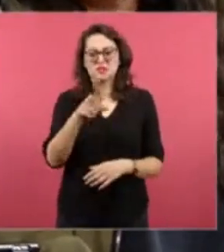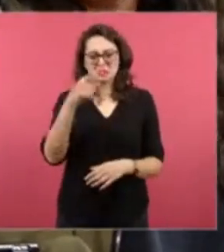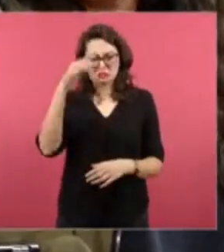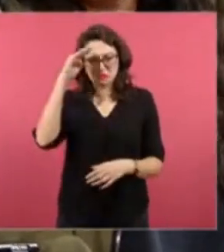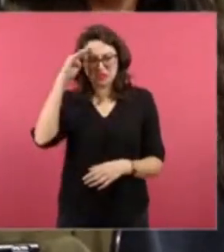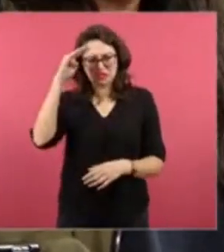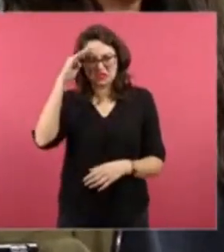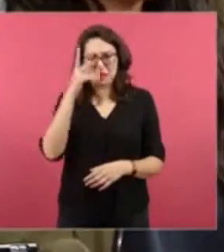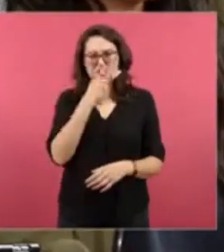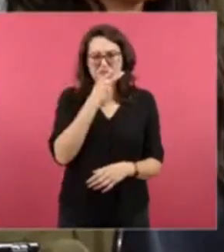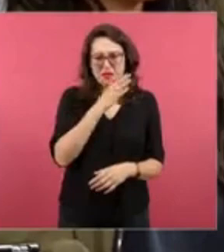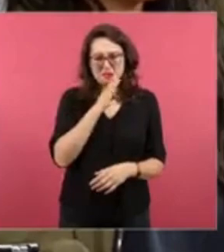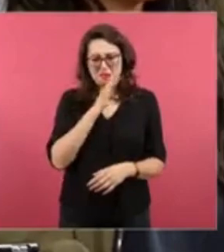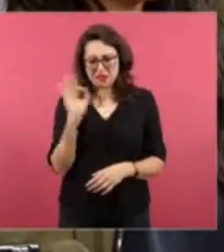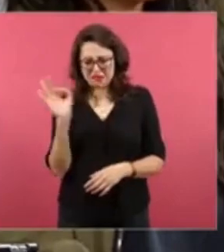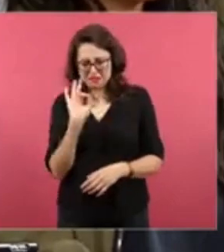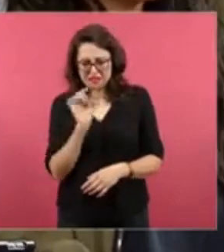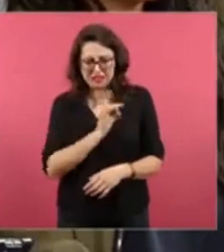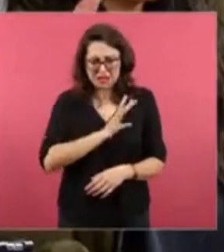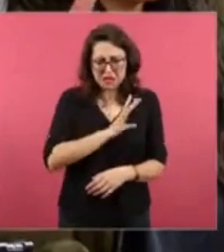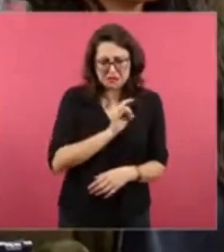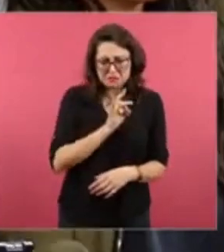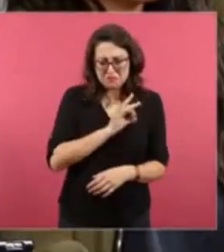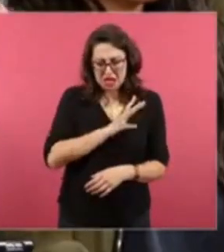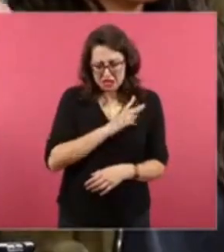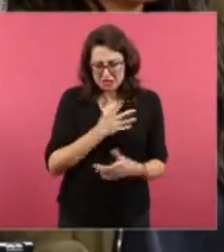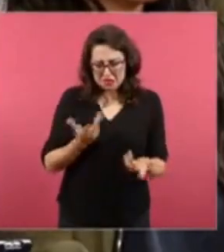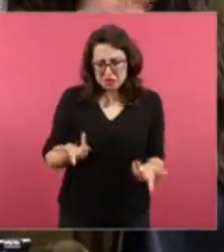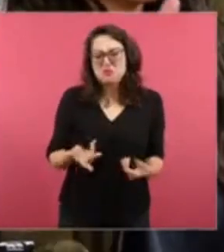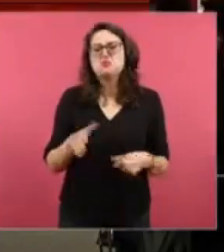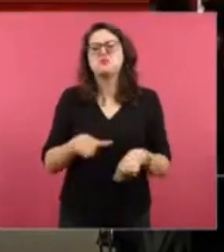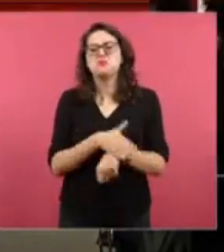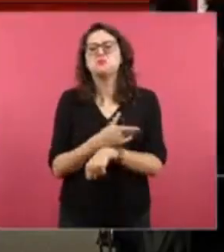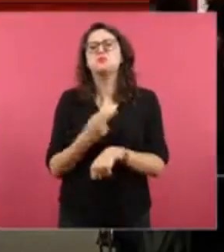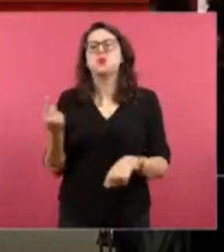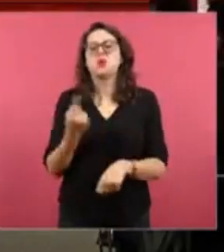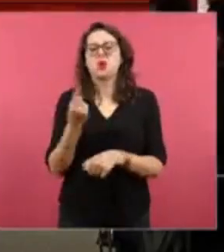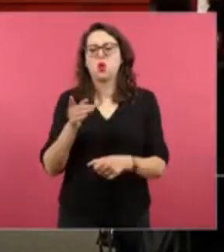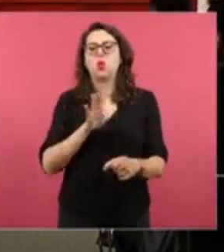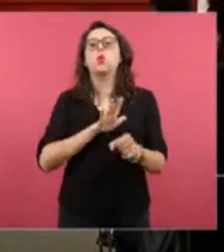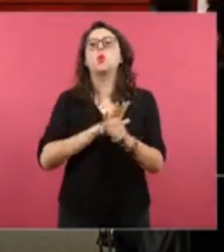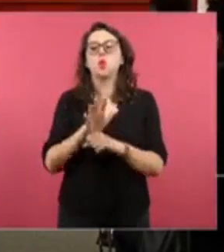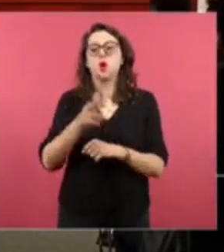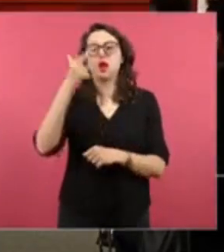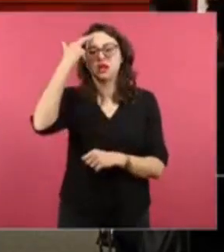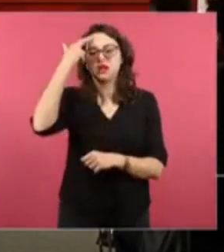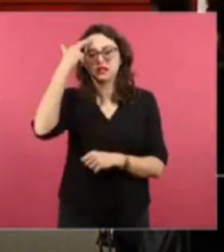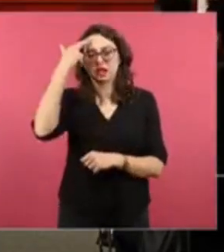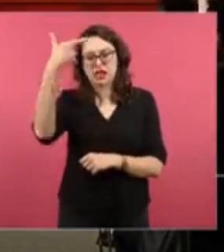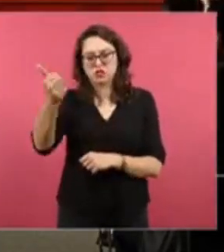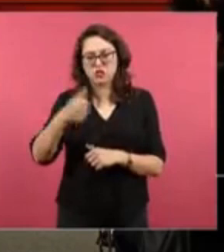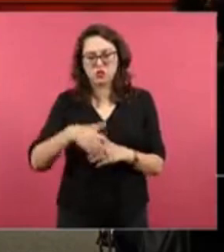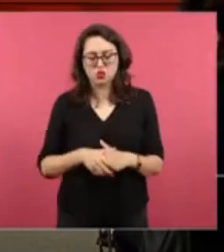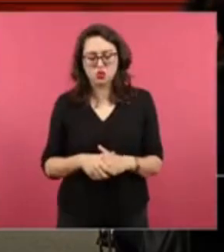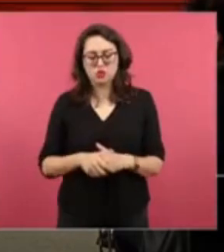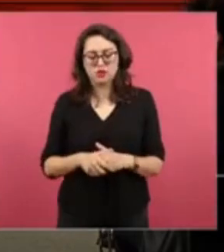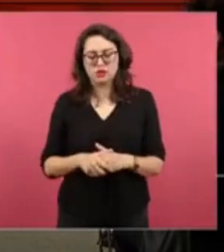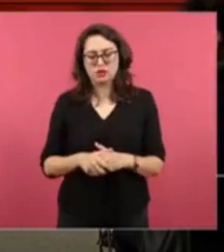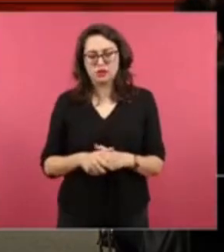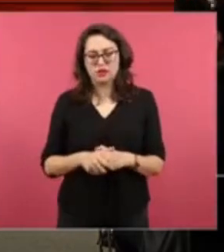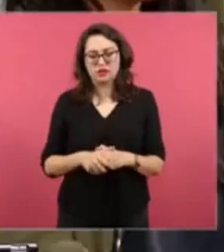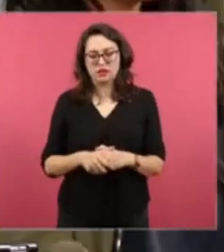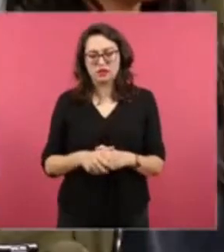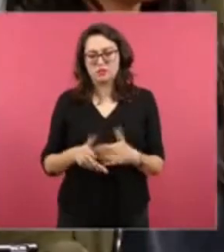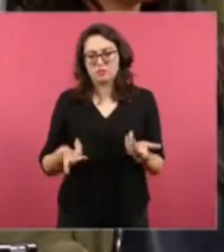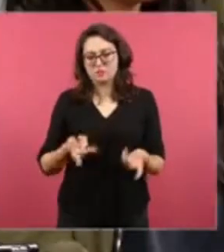padres pudieran tener miedo, ¿no? ¿A qué cree o qué cree que pudiera generar esto? Y cómo cree también